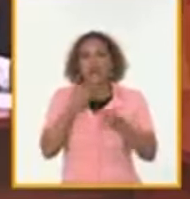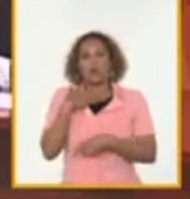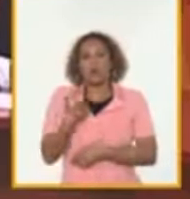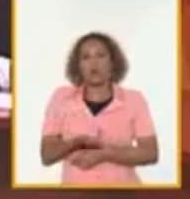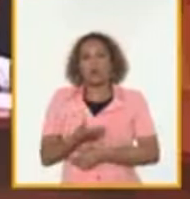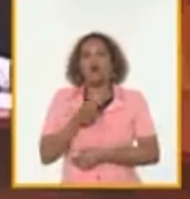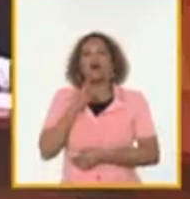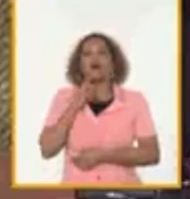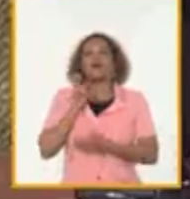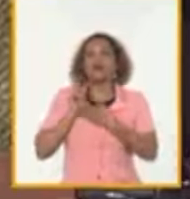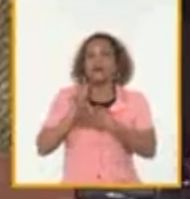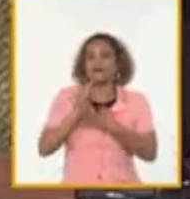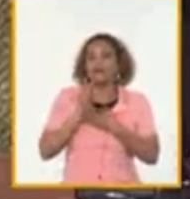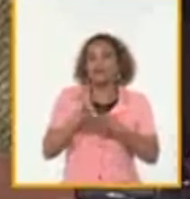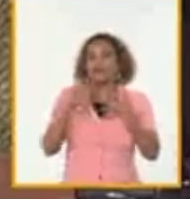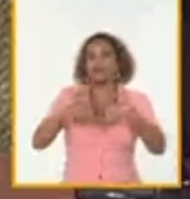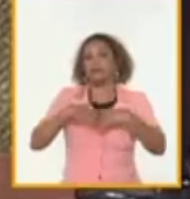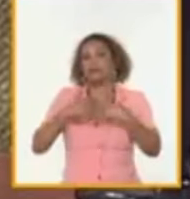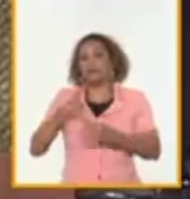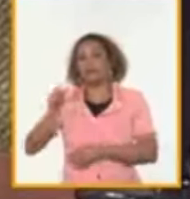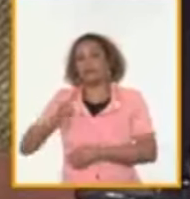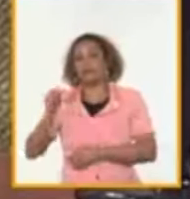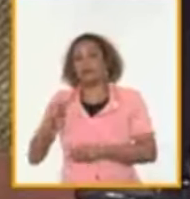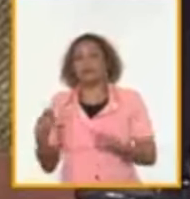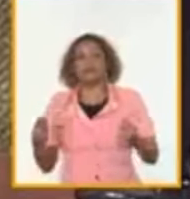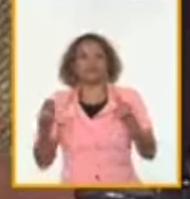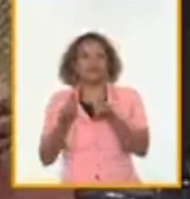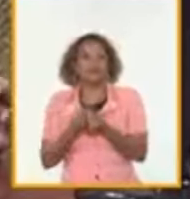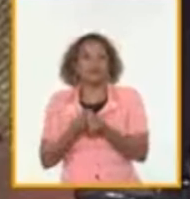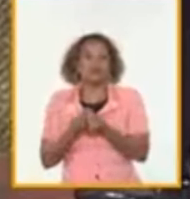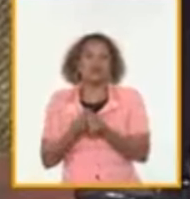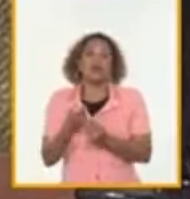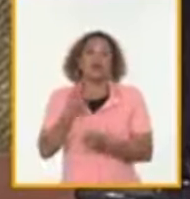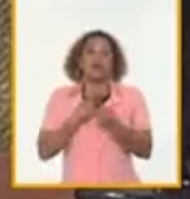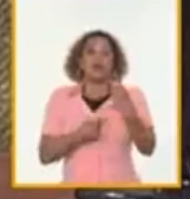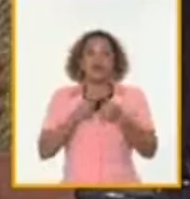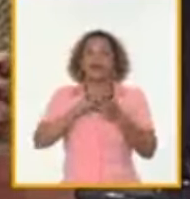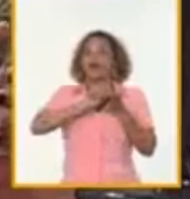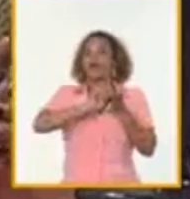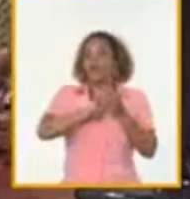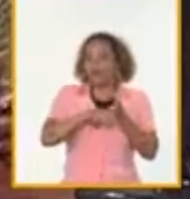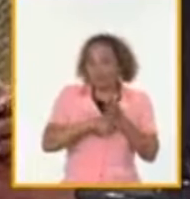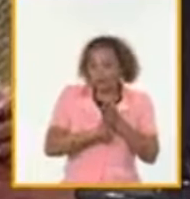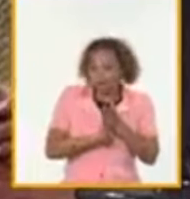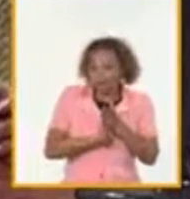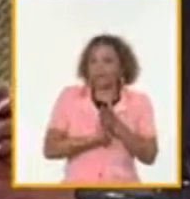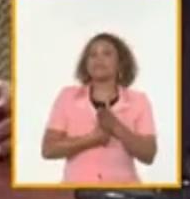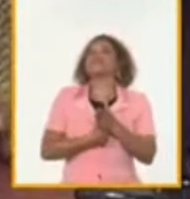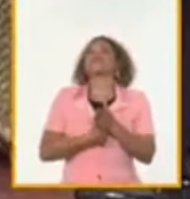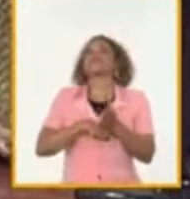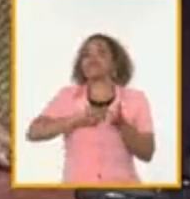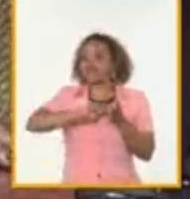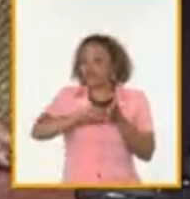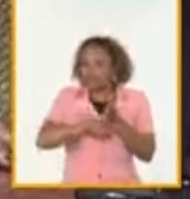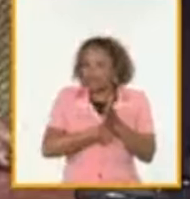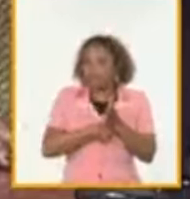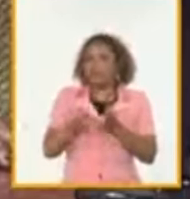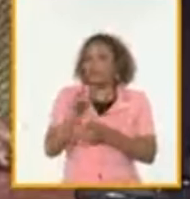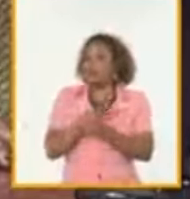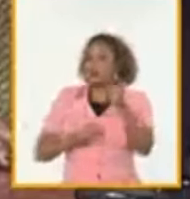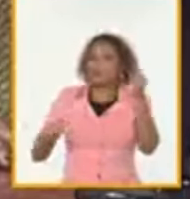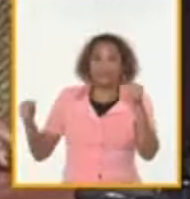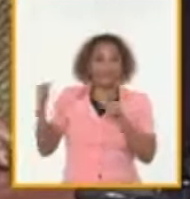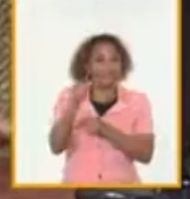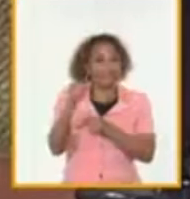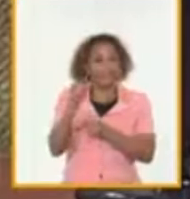a los productores con el acompañamiento a pesar de todas estas cosas que se la contratación sigue siendo un gran